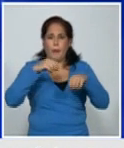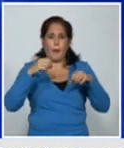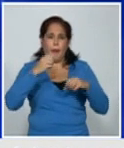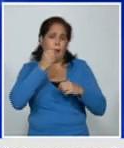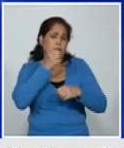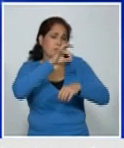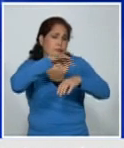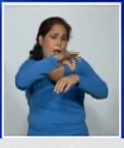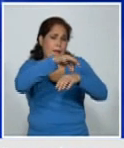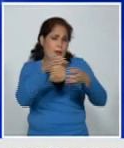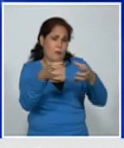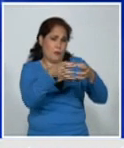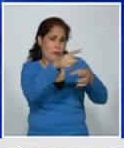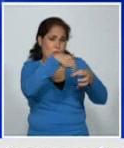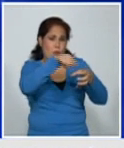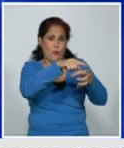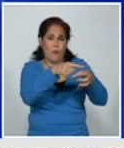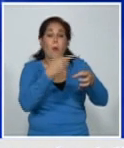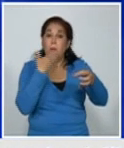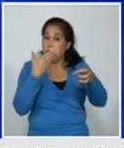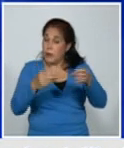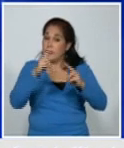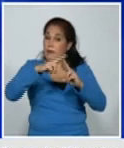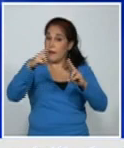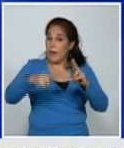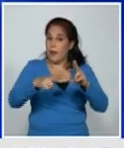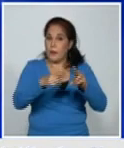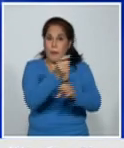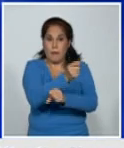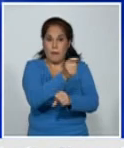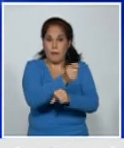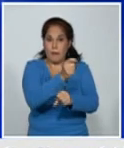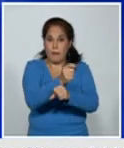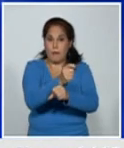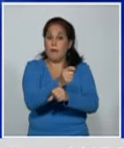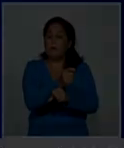a todo ese colectivo que se merece todo el reconocimiento de nuestro pueblo.